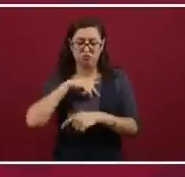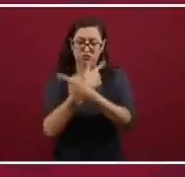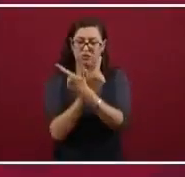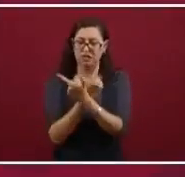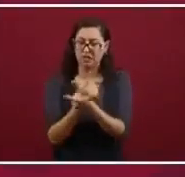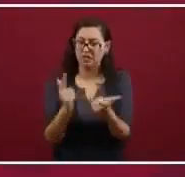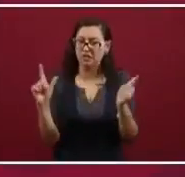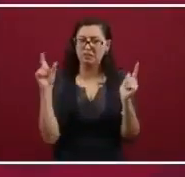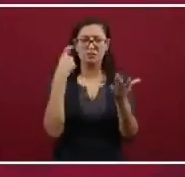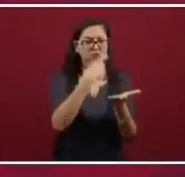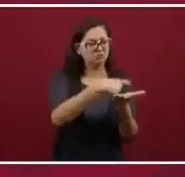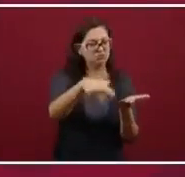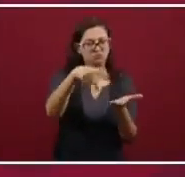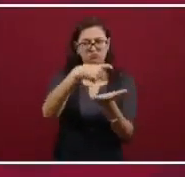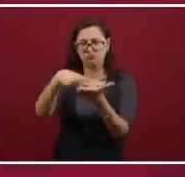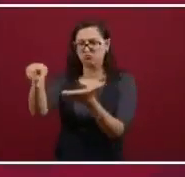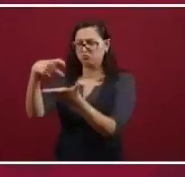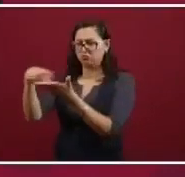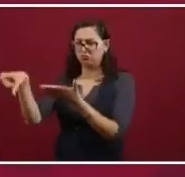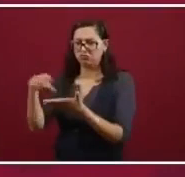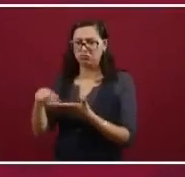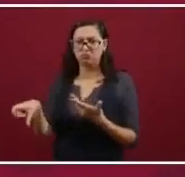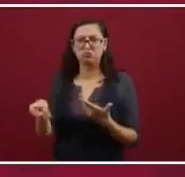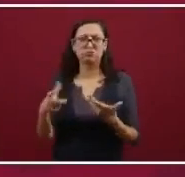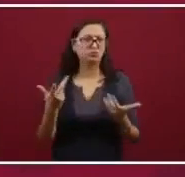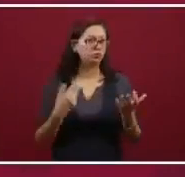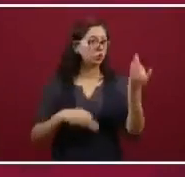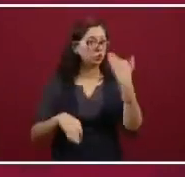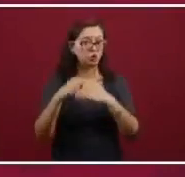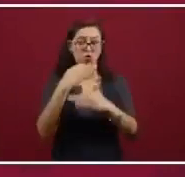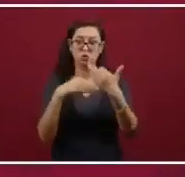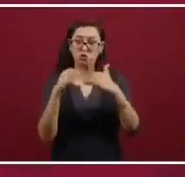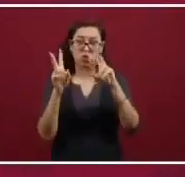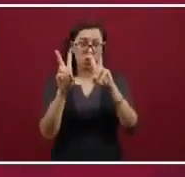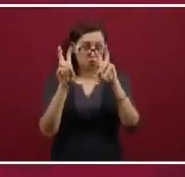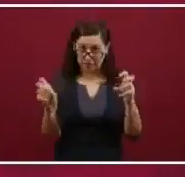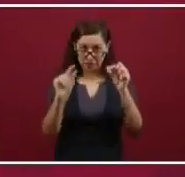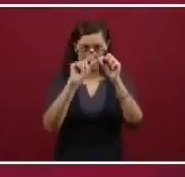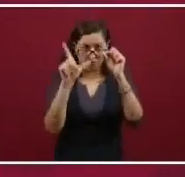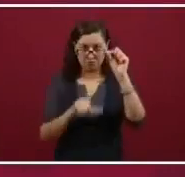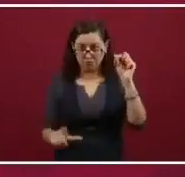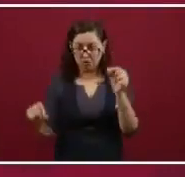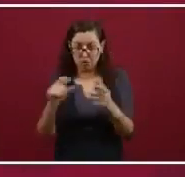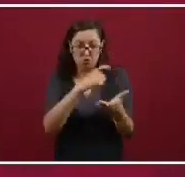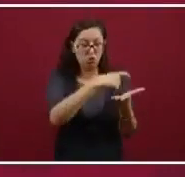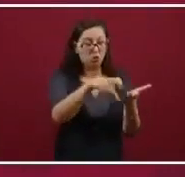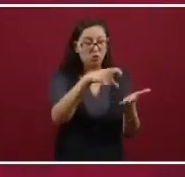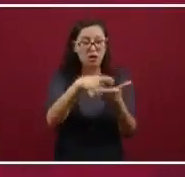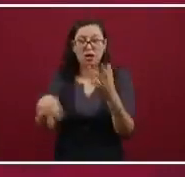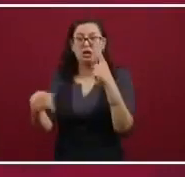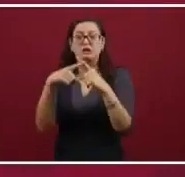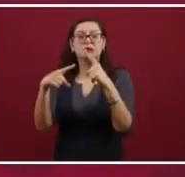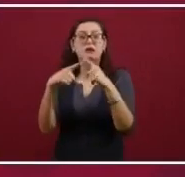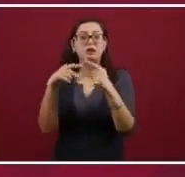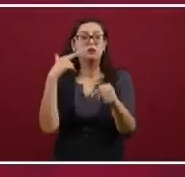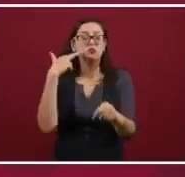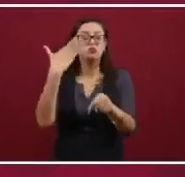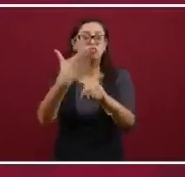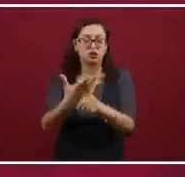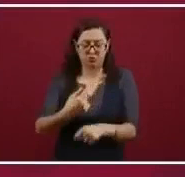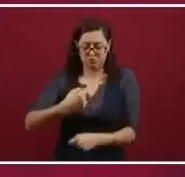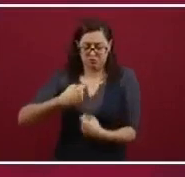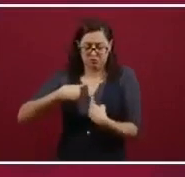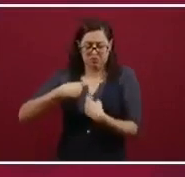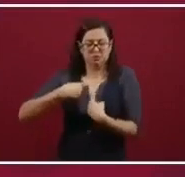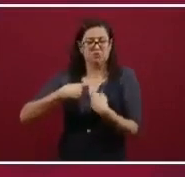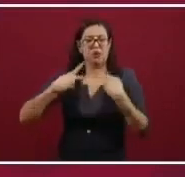consumidores. En realidad, esa fuerza a nivel de microeconomías en todo el país lo ejercemos cuando estamos informados.